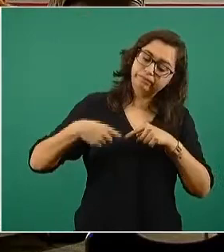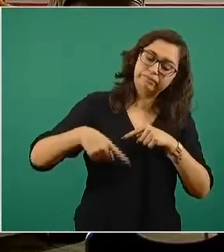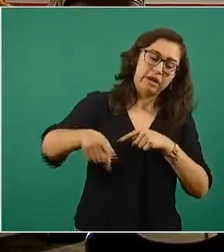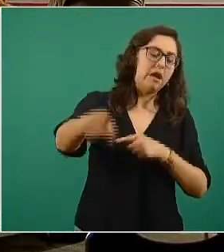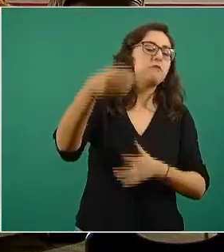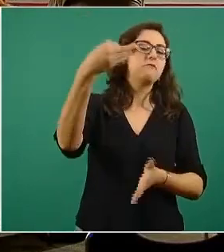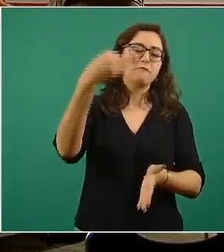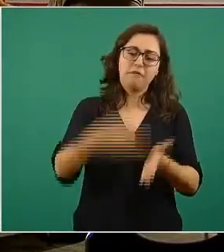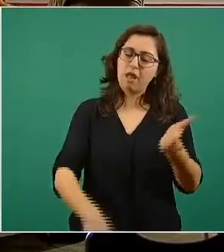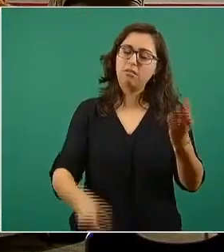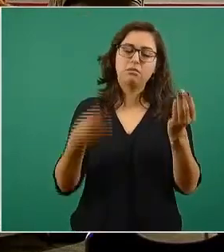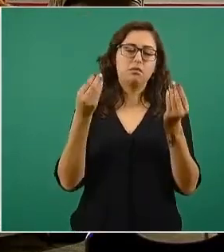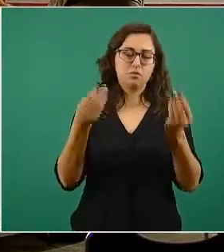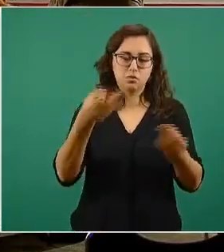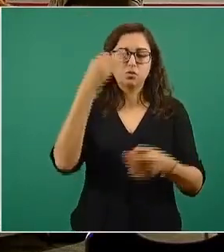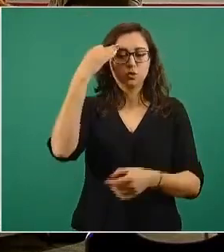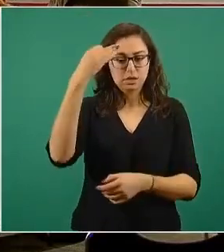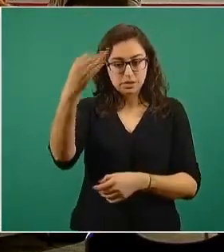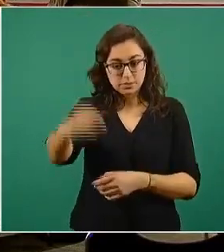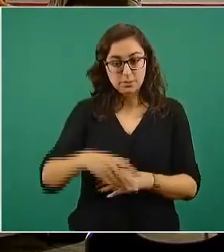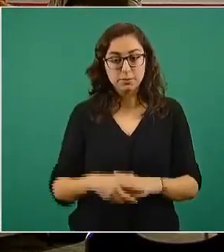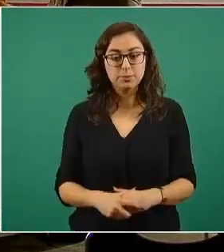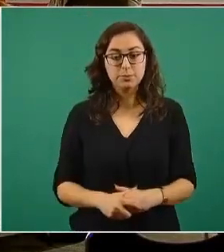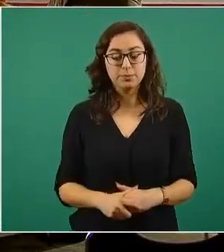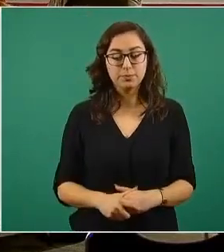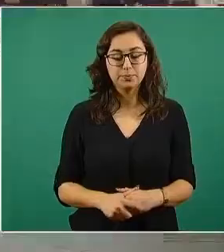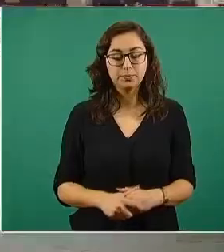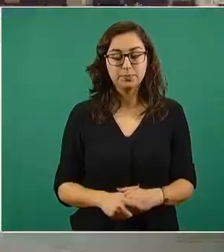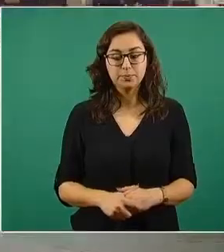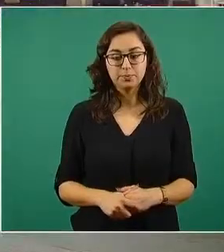Muchas gracias. Por favor, adelante.